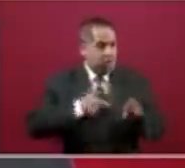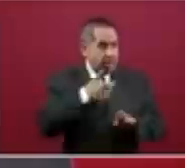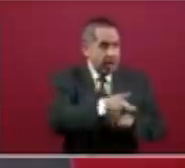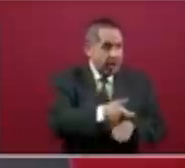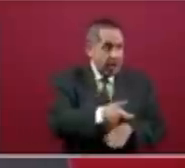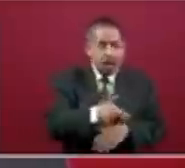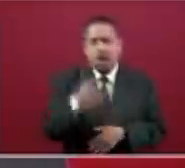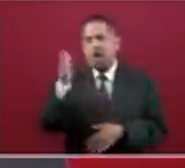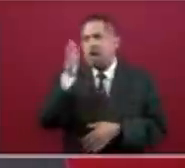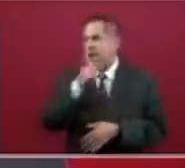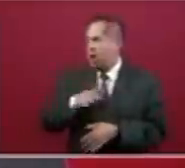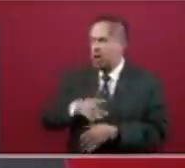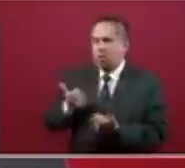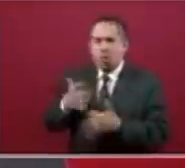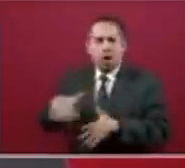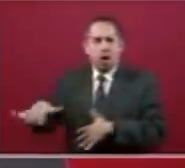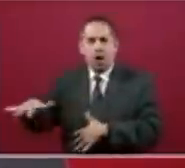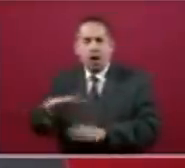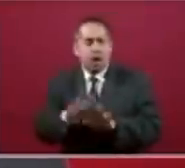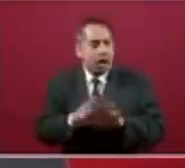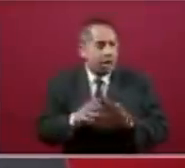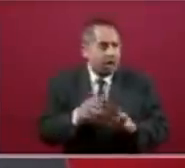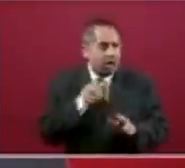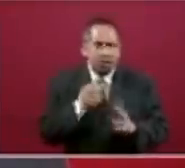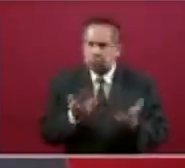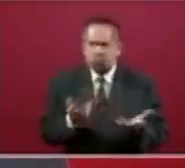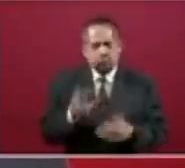que pagar por ver el fútbol?